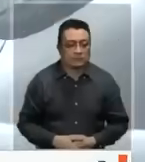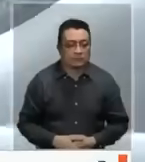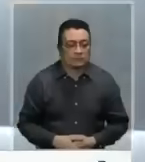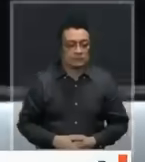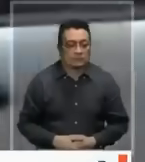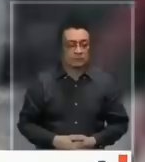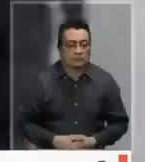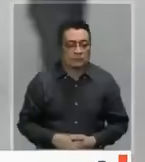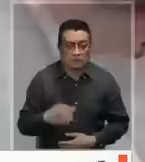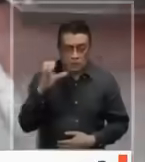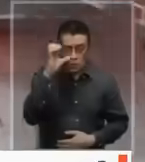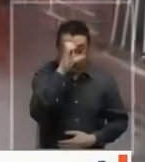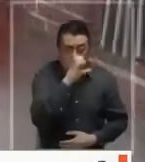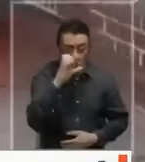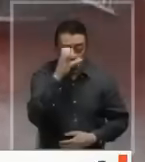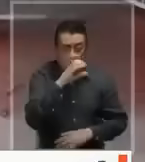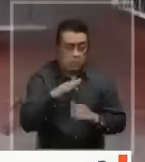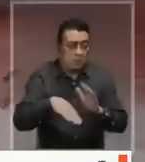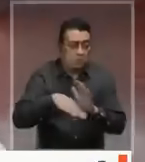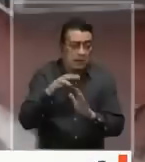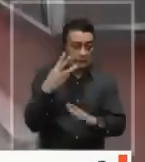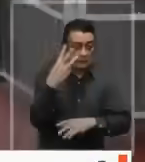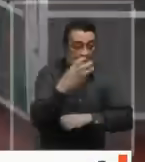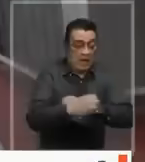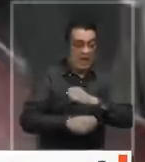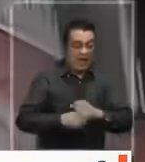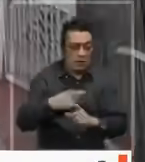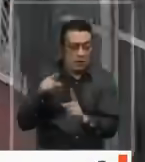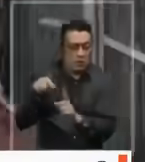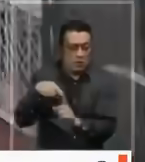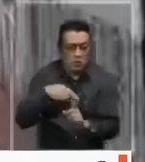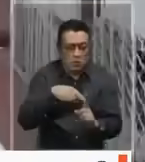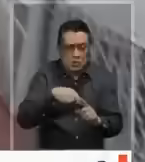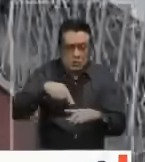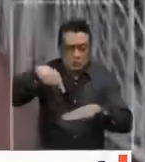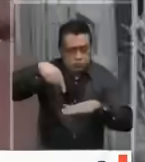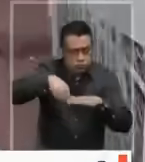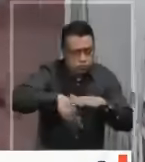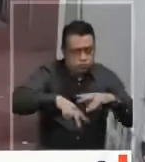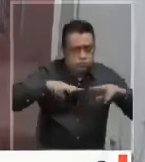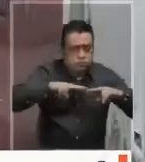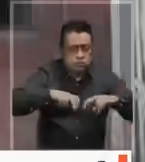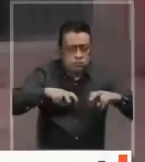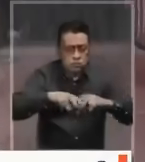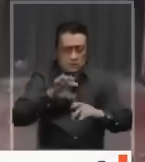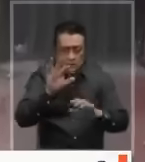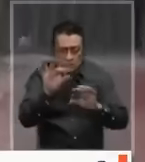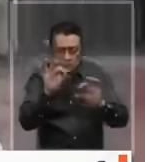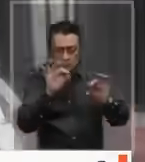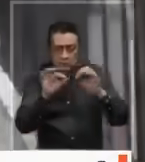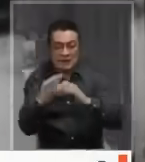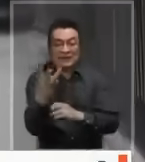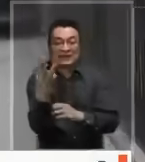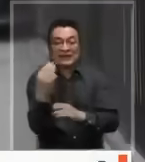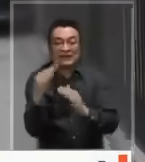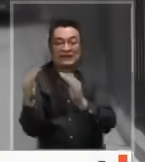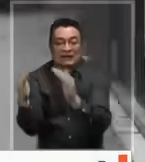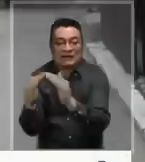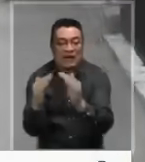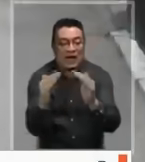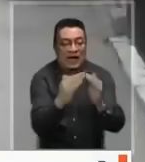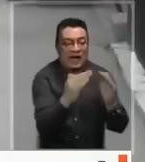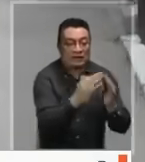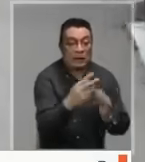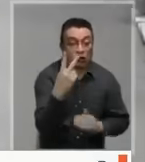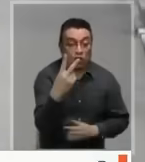Una extensa búsqueda que duró más de 3 años y una profunda investigación con la que lograron identificar 13 domicilios, 2